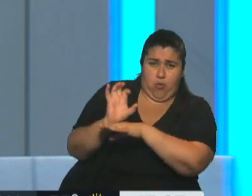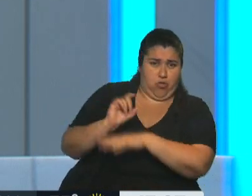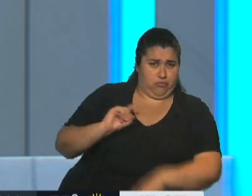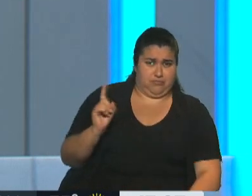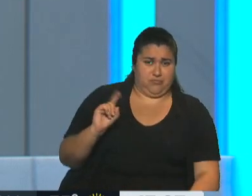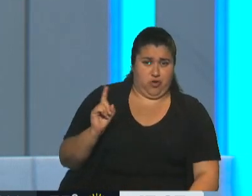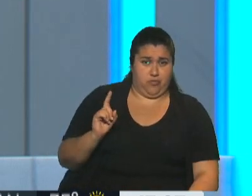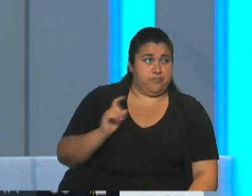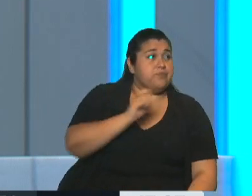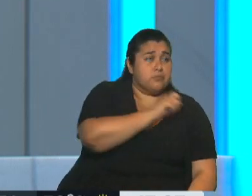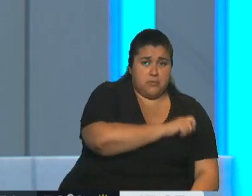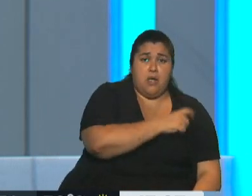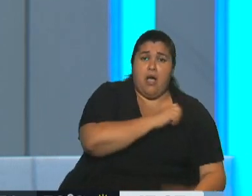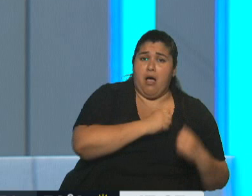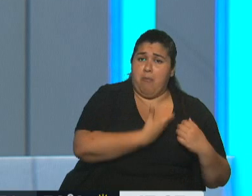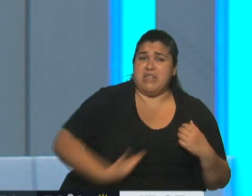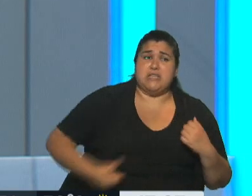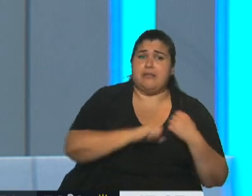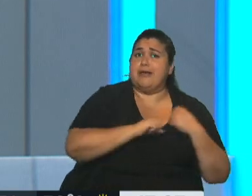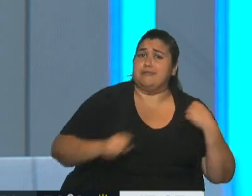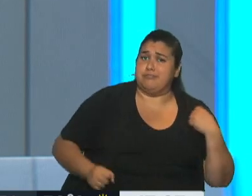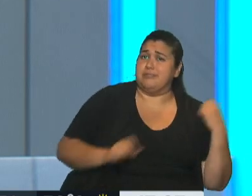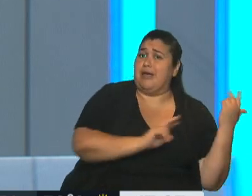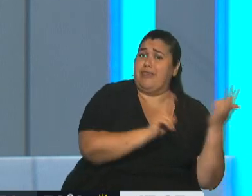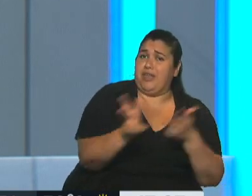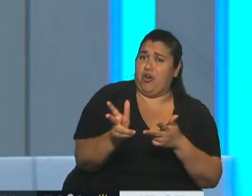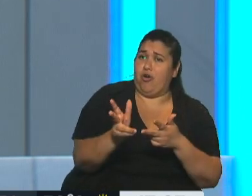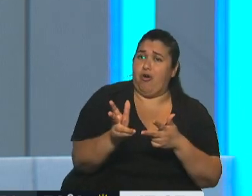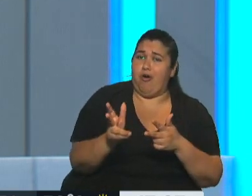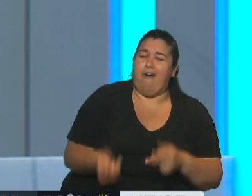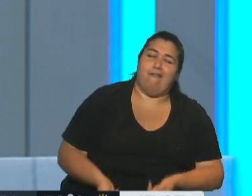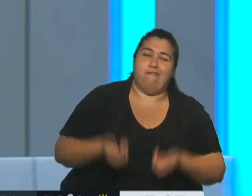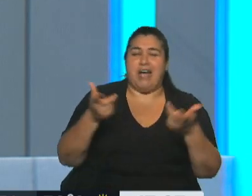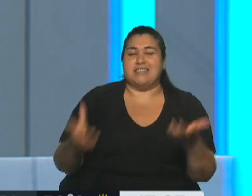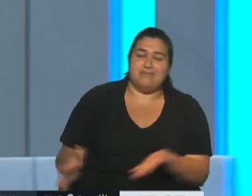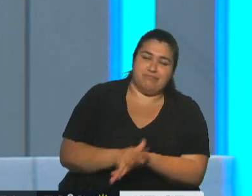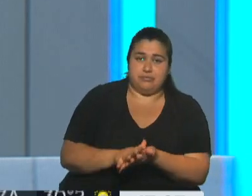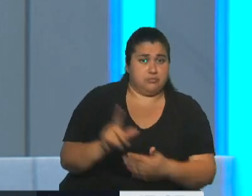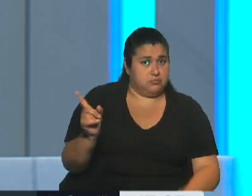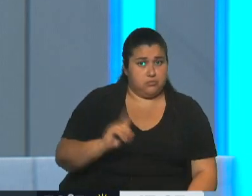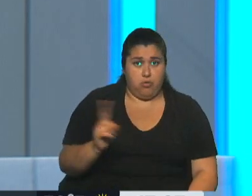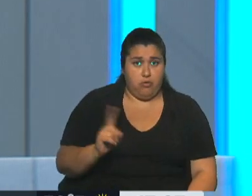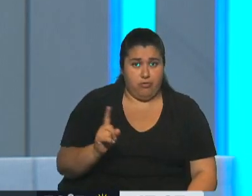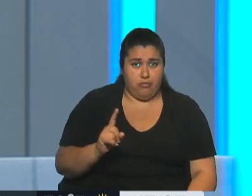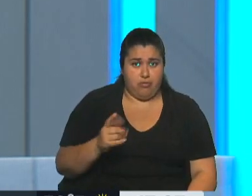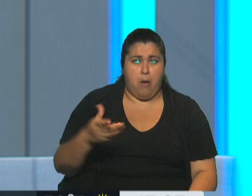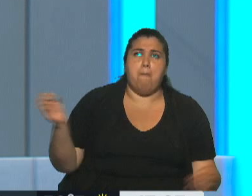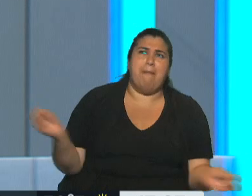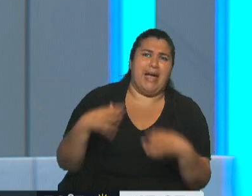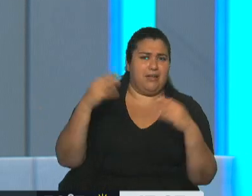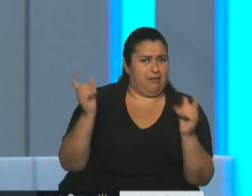lo de la seguridad no es soplar y hacer botellas, digamos. O sea, entonces yo creo que puede haber un escenario de una especie de buquelismo